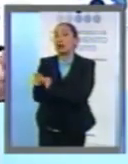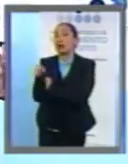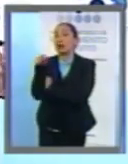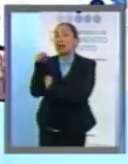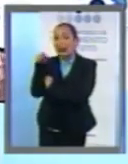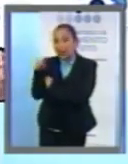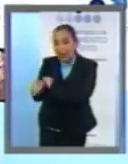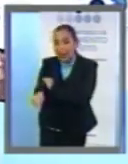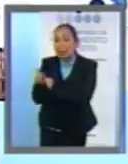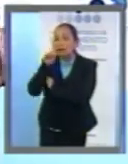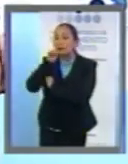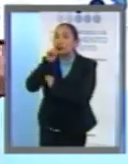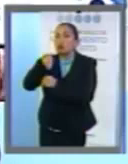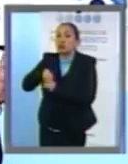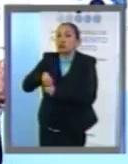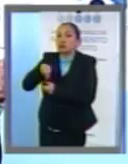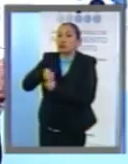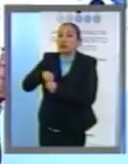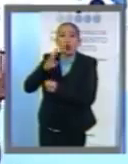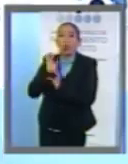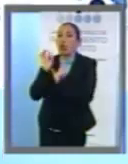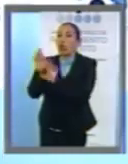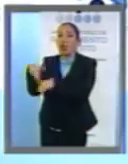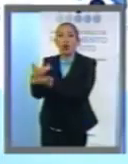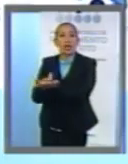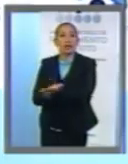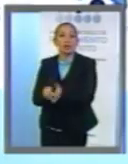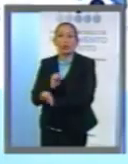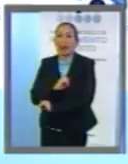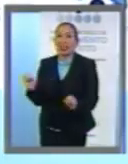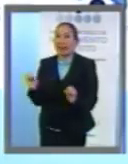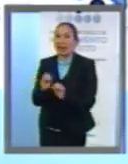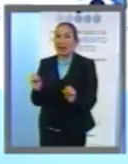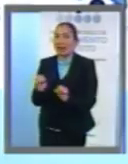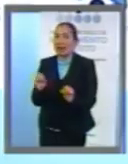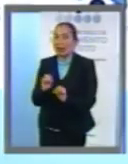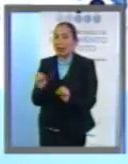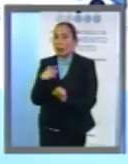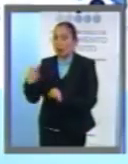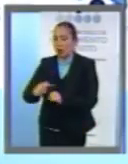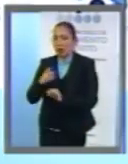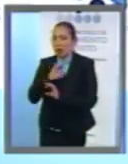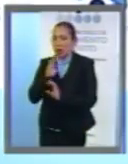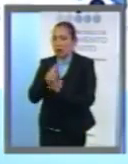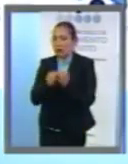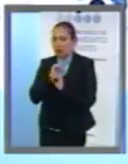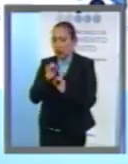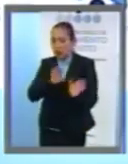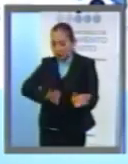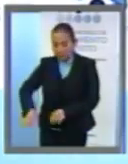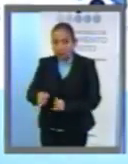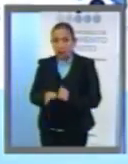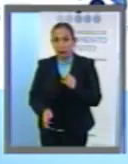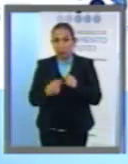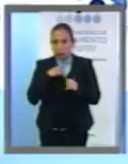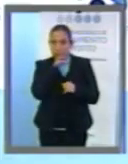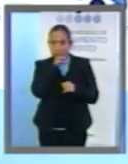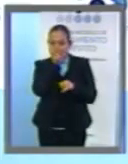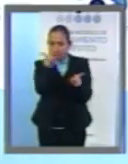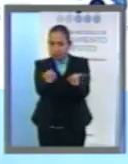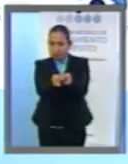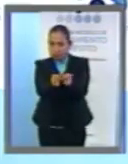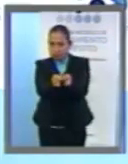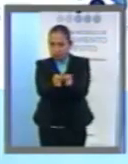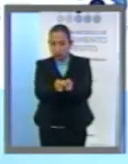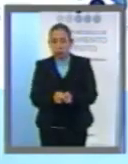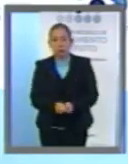inclusive anónimas. No hay necesidad de registrarse, como se menciona en la pregunta. Y finalmente haría un comentario muy breve